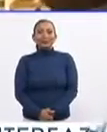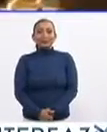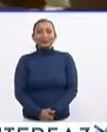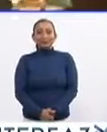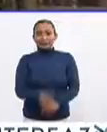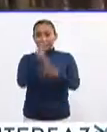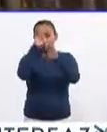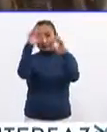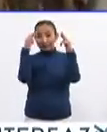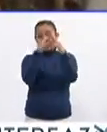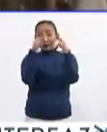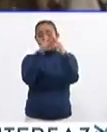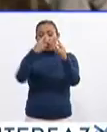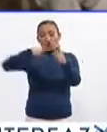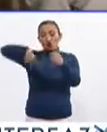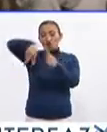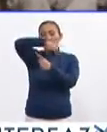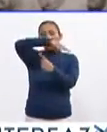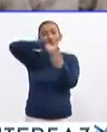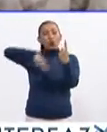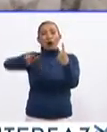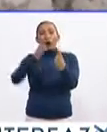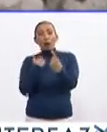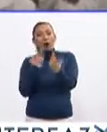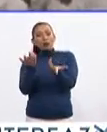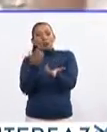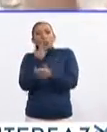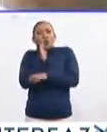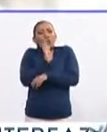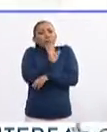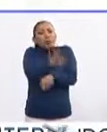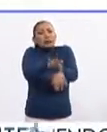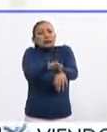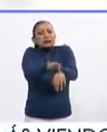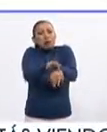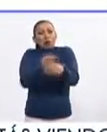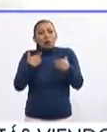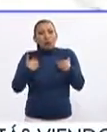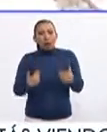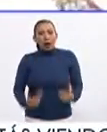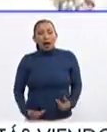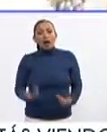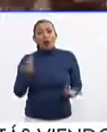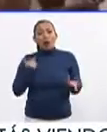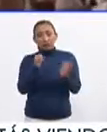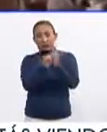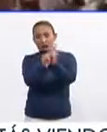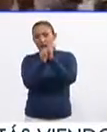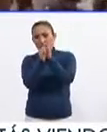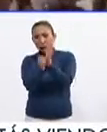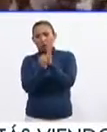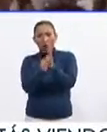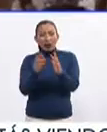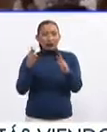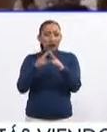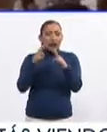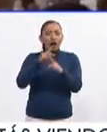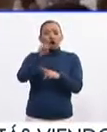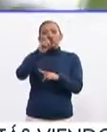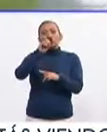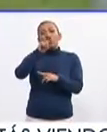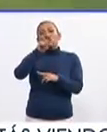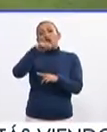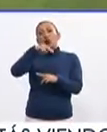La ceremonia ritual de voladores se refrenda como un patrimonio inmaterial de la humanidad. Los símbolos y ceremonias de la cultura